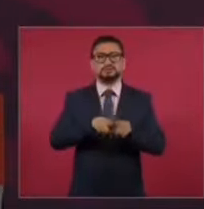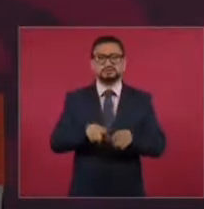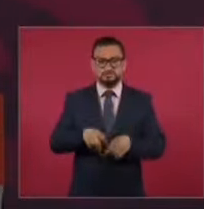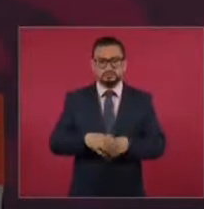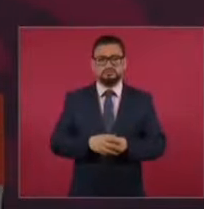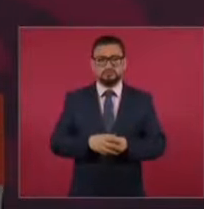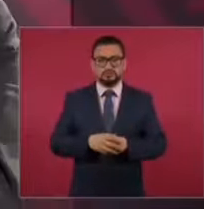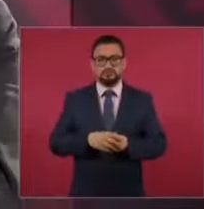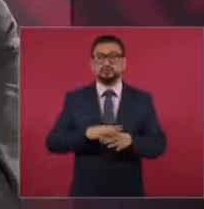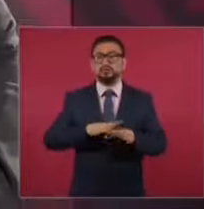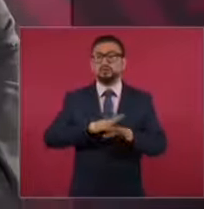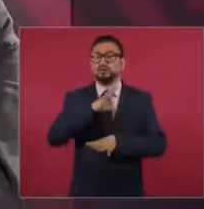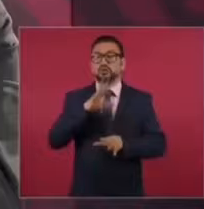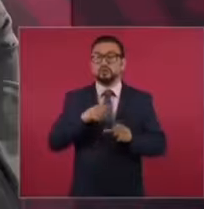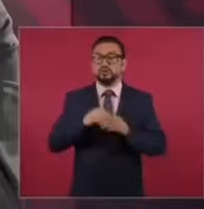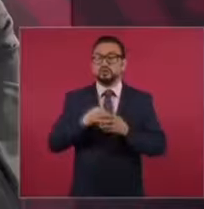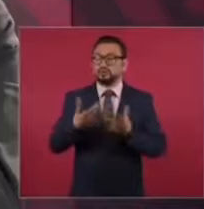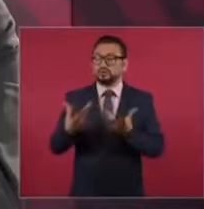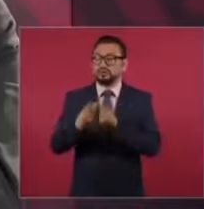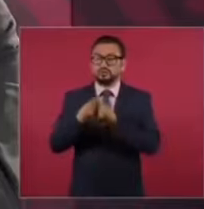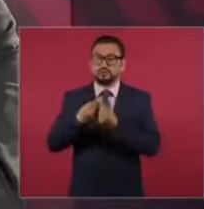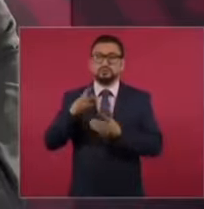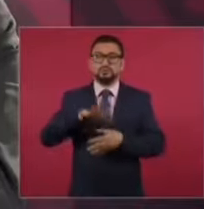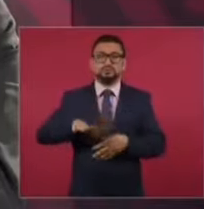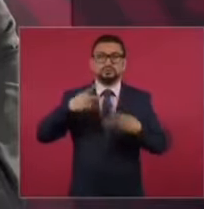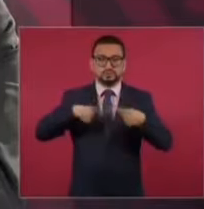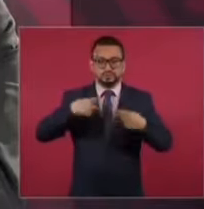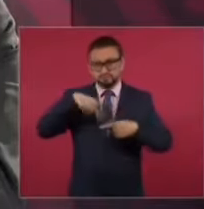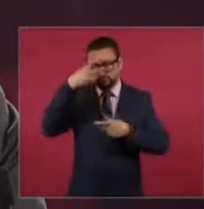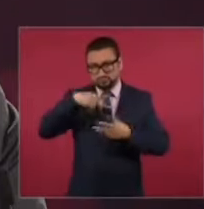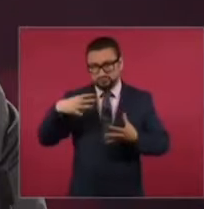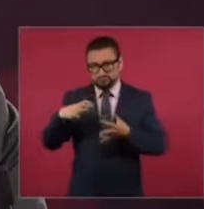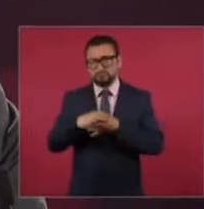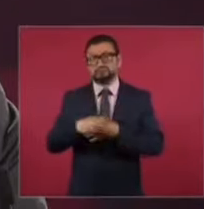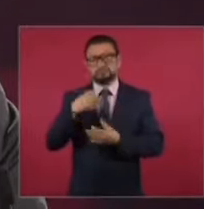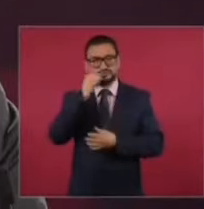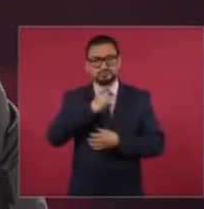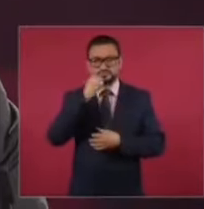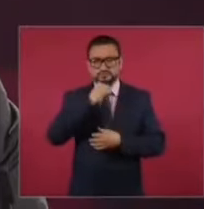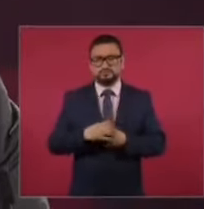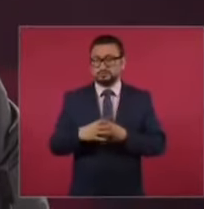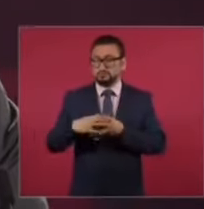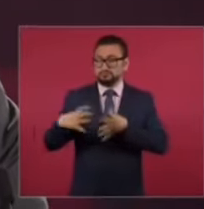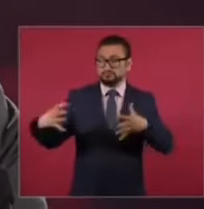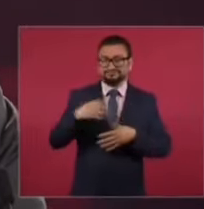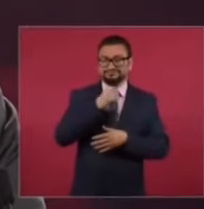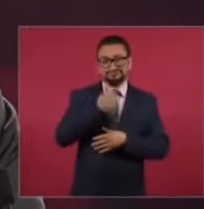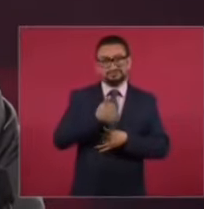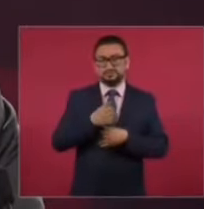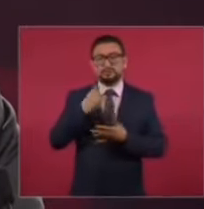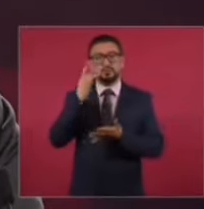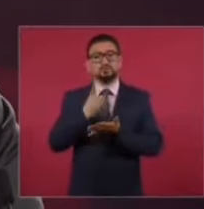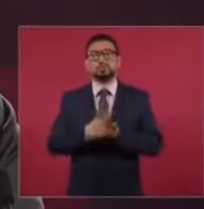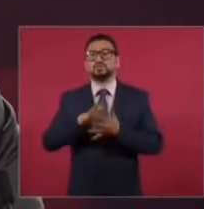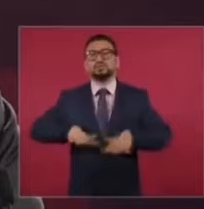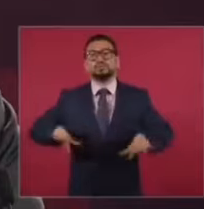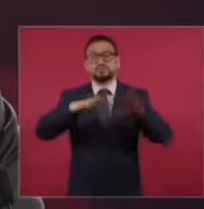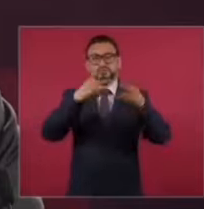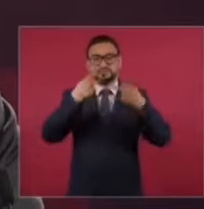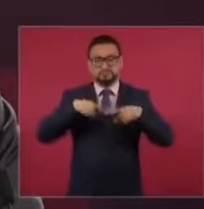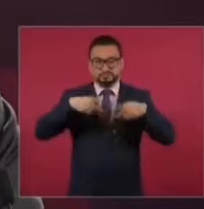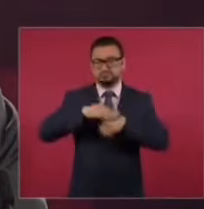fuertes, supuestamente ahorita, que ya no lo son, ¿por qué creen ustedes que han perdido todo durante el sexenio,